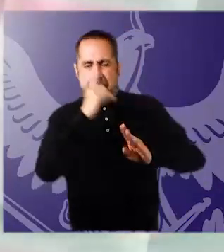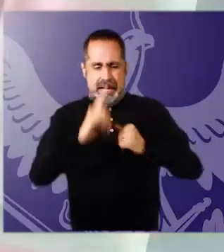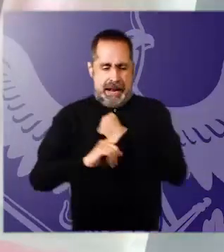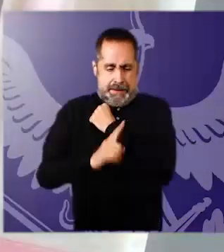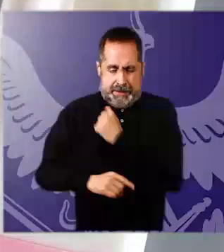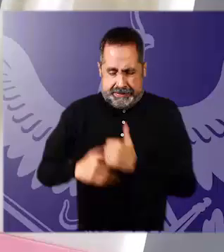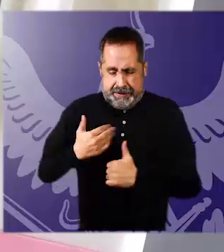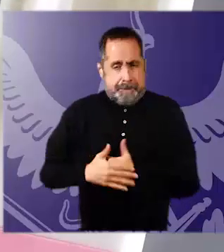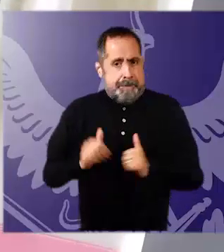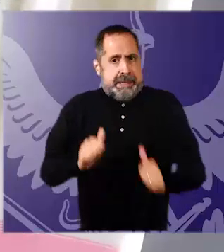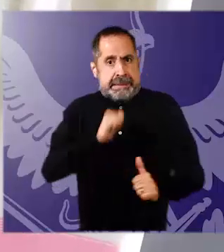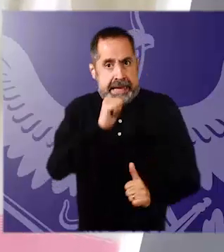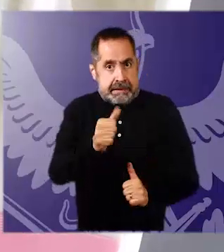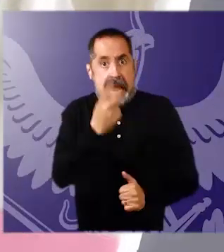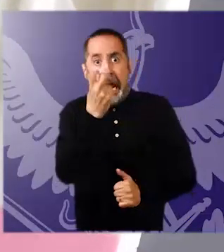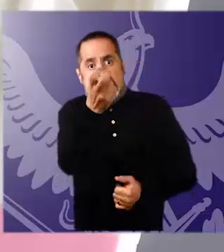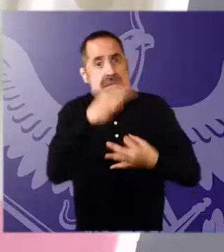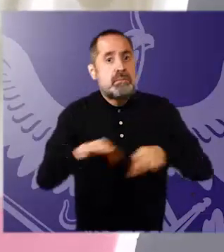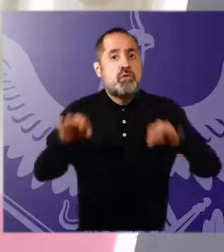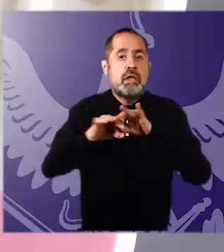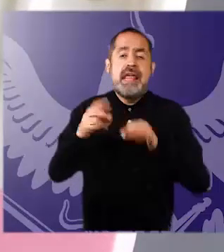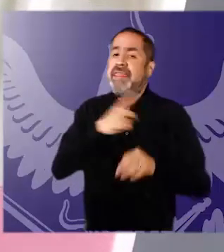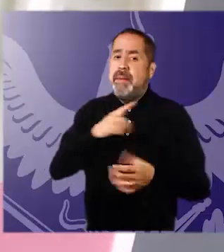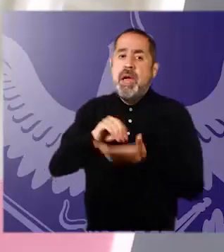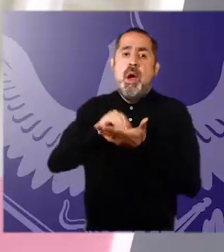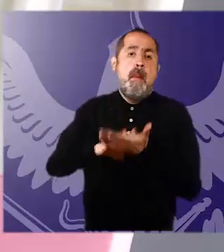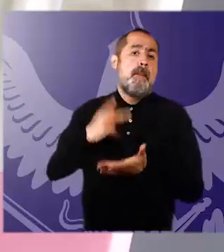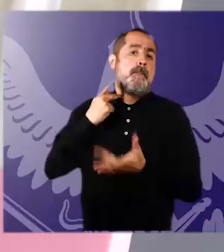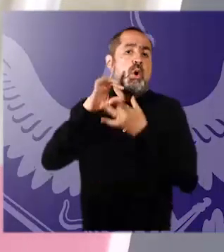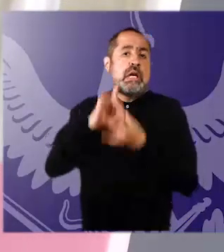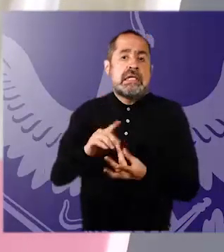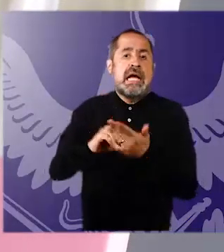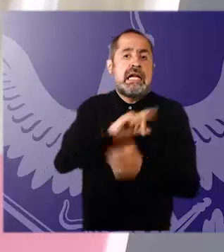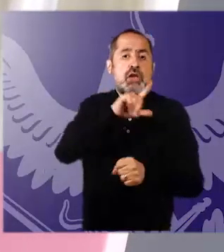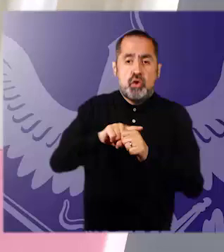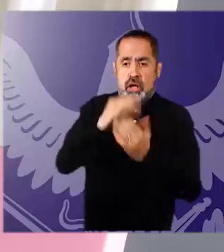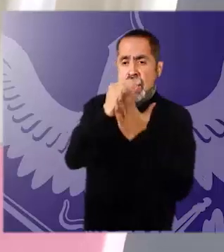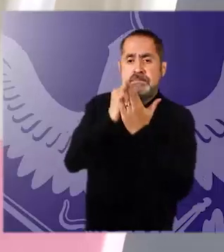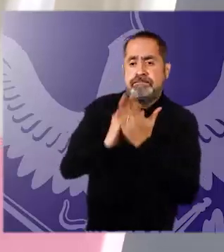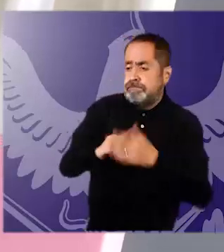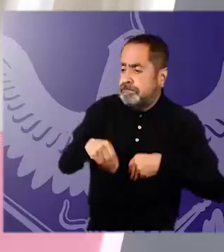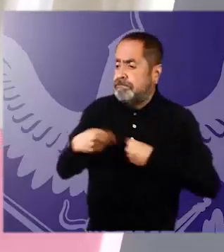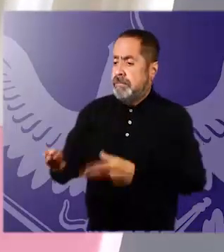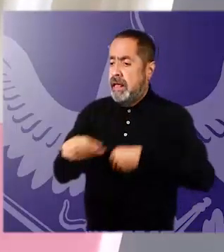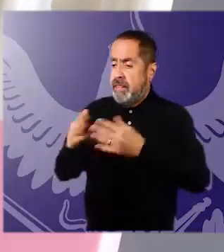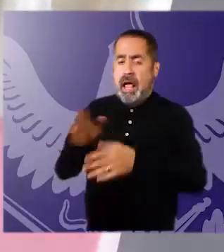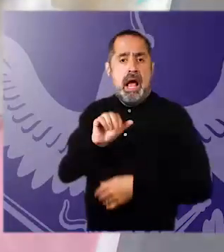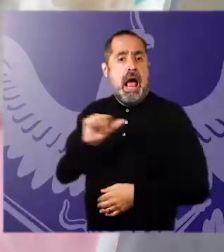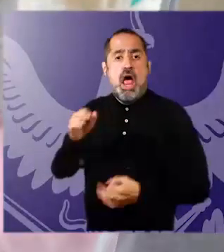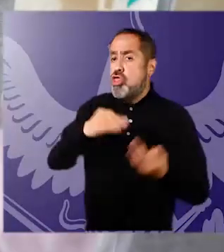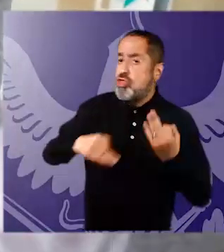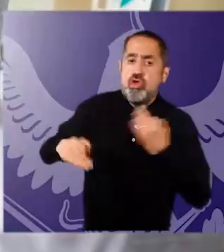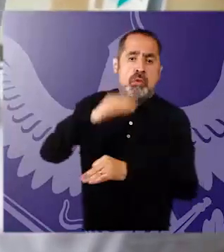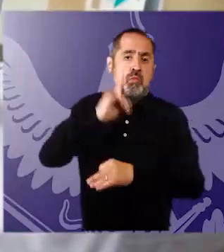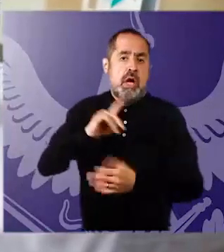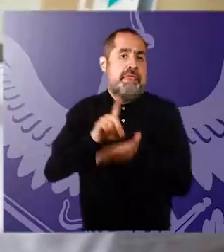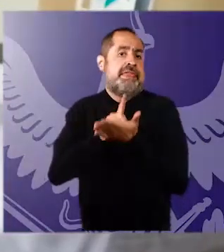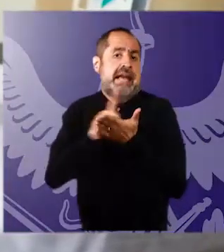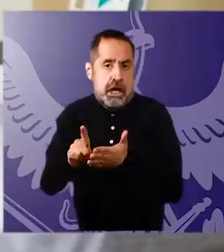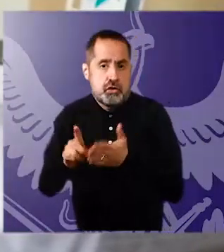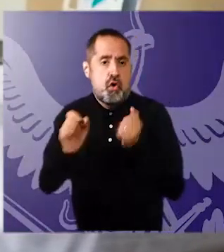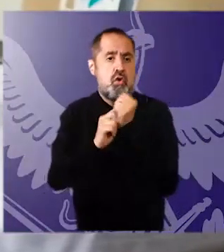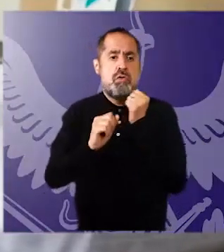métodos anticonceptivos debe acompañarse de una política nacional que garantice el derecho de todas